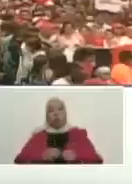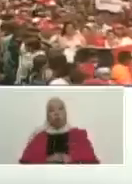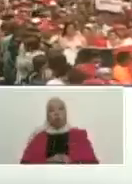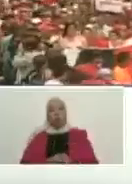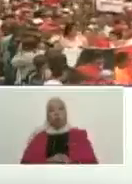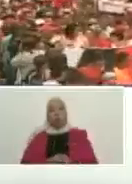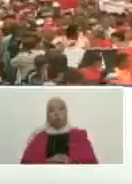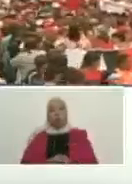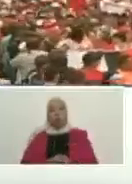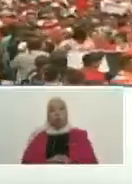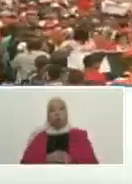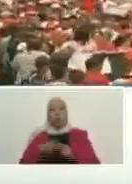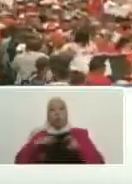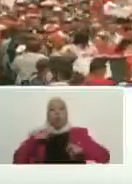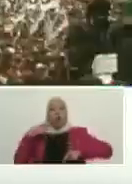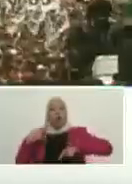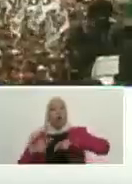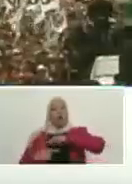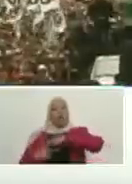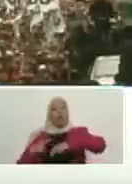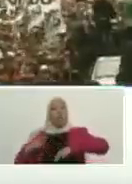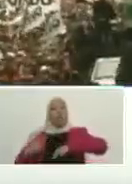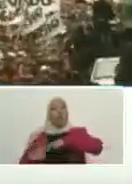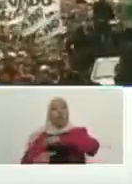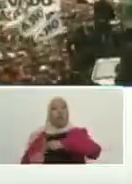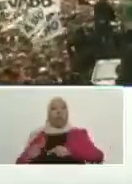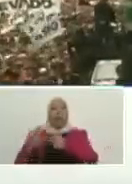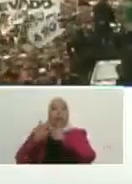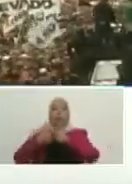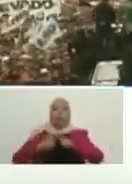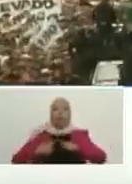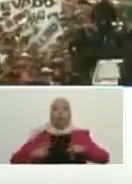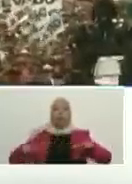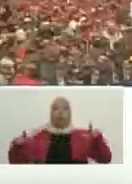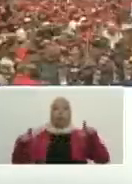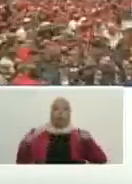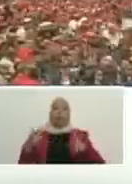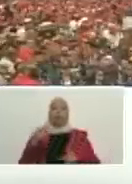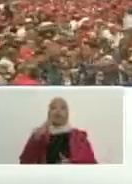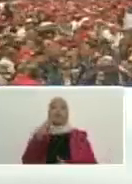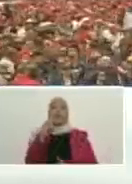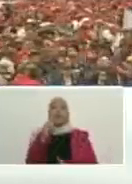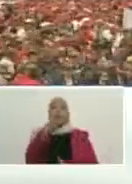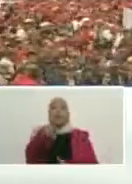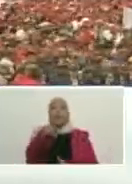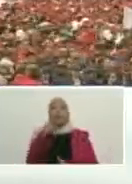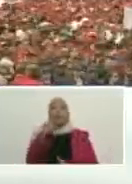con la llegada de la revolución libertadora de Cipriano Castro a Caracas.